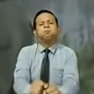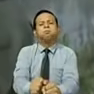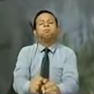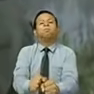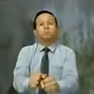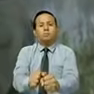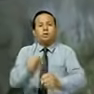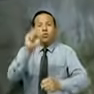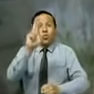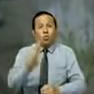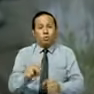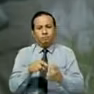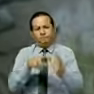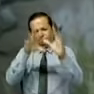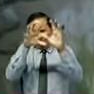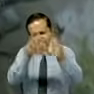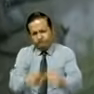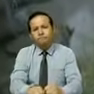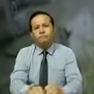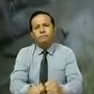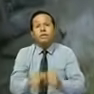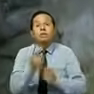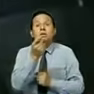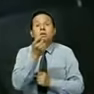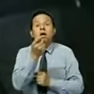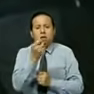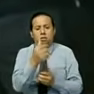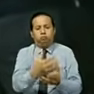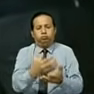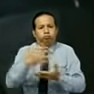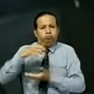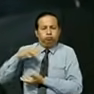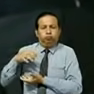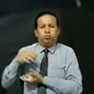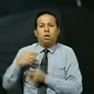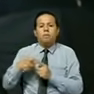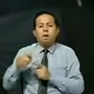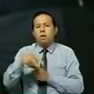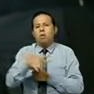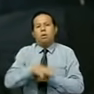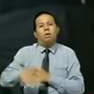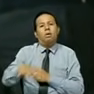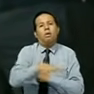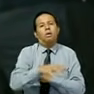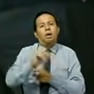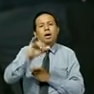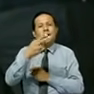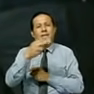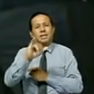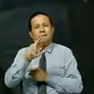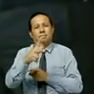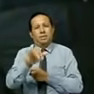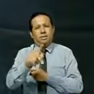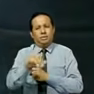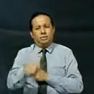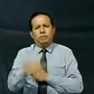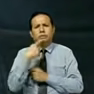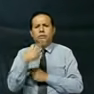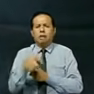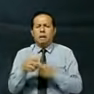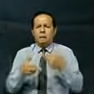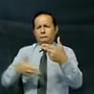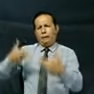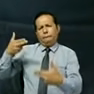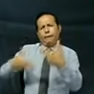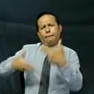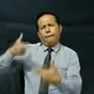Panamericana Sur y recuperaron parte del dinero. Fueron alcanzados a la altura del sector de Ayacucho. En la persecución hubo cruce de